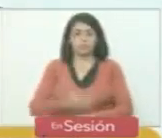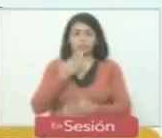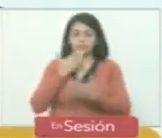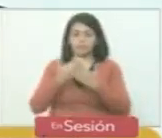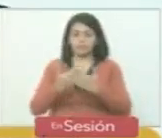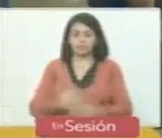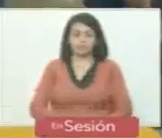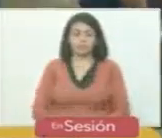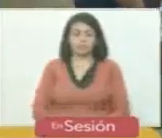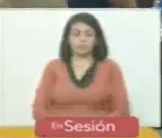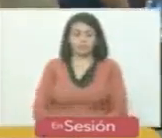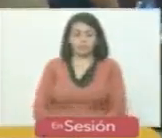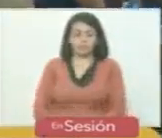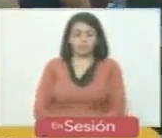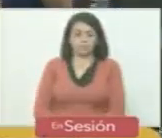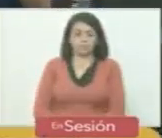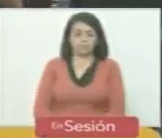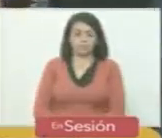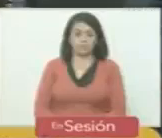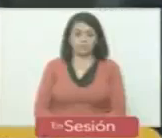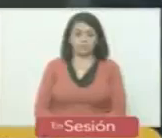Gracias.